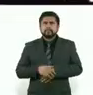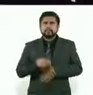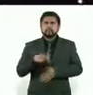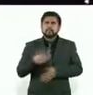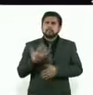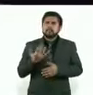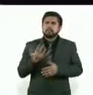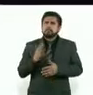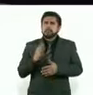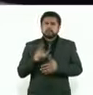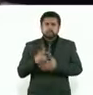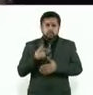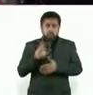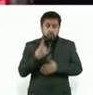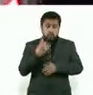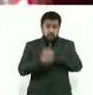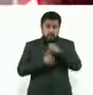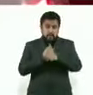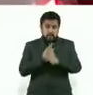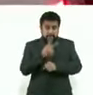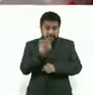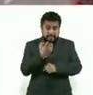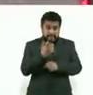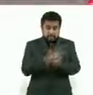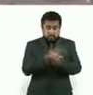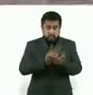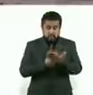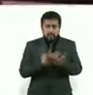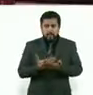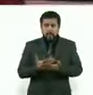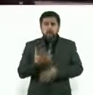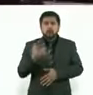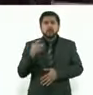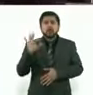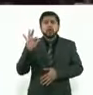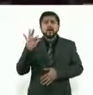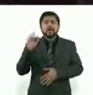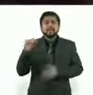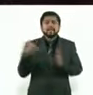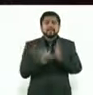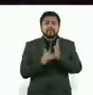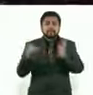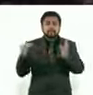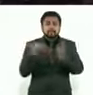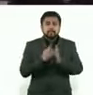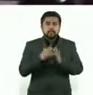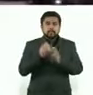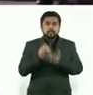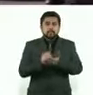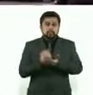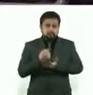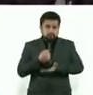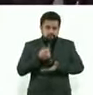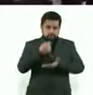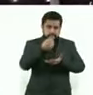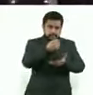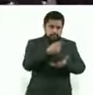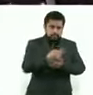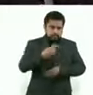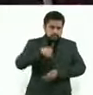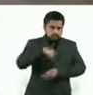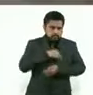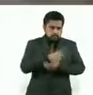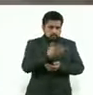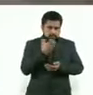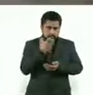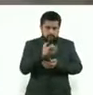debemos de andar, para este último programa, fueron del orden de 40 millones lo que estamos invirtiendo, y a